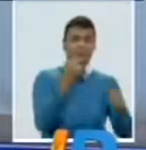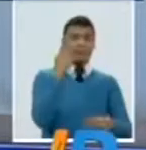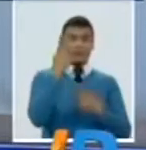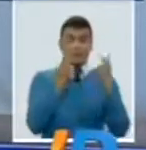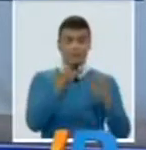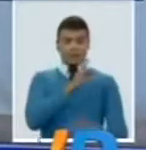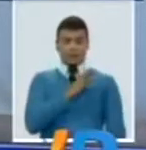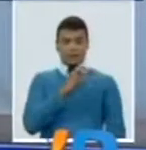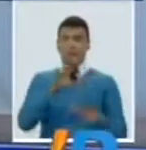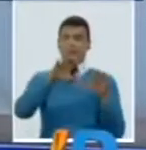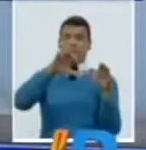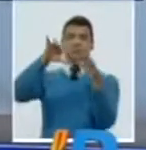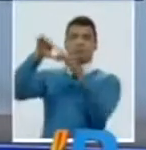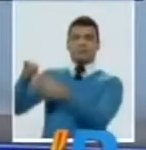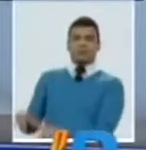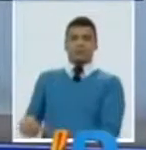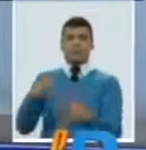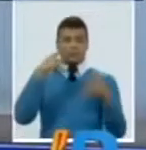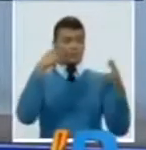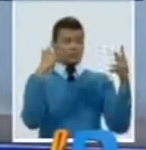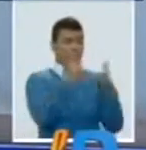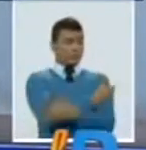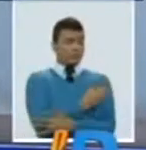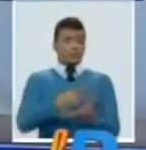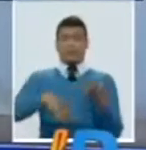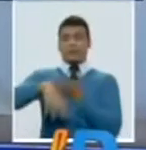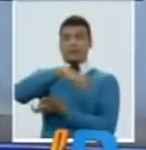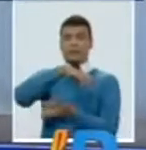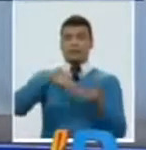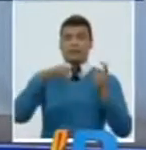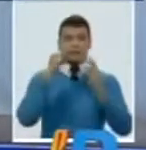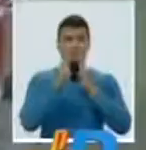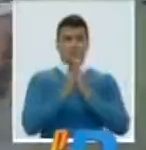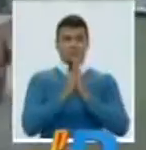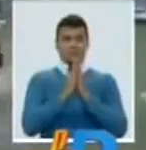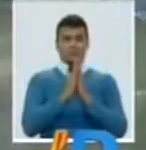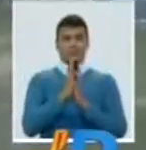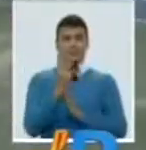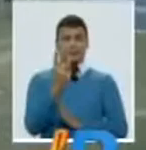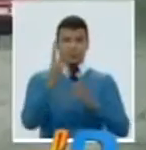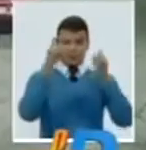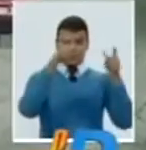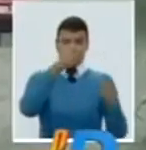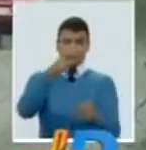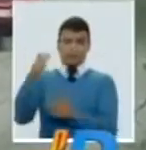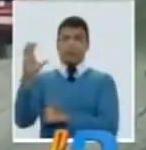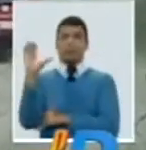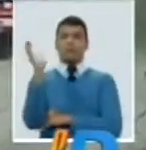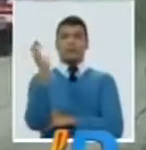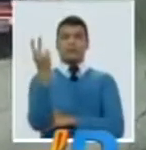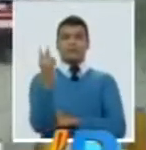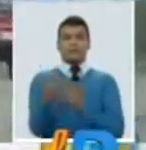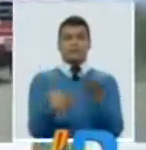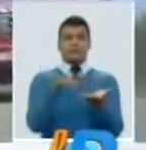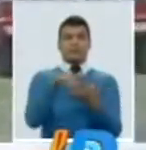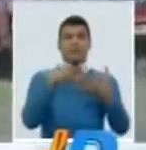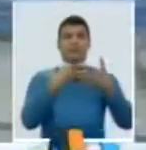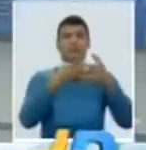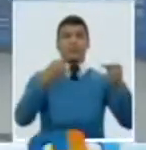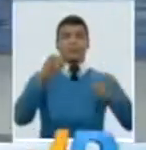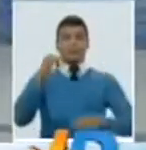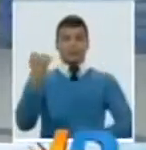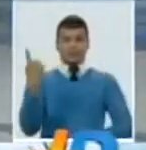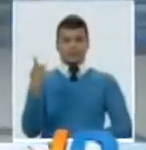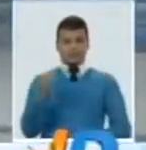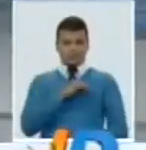sábado fueron aislados en medio de la confusión generada por la situación. Tres máquinas de bomberos y dos ambulancias llegaron hasta la cárcel de Jamundí